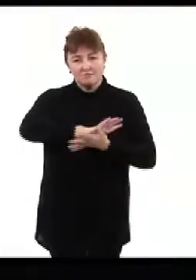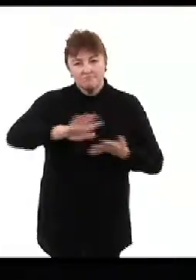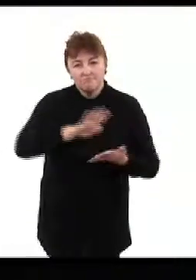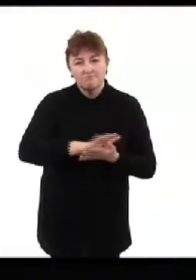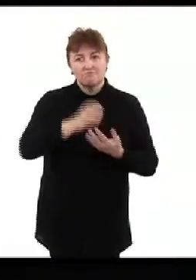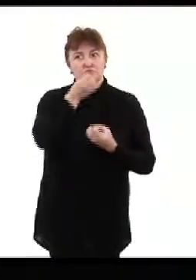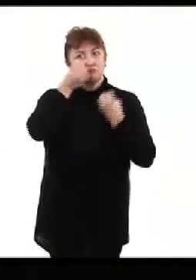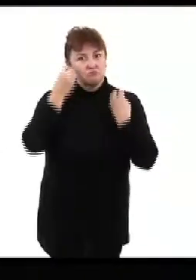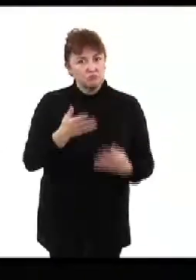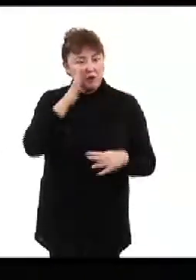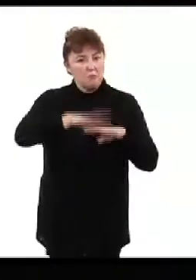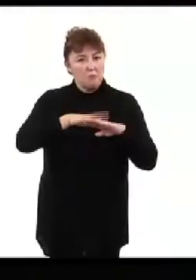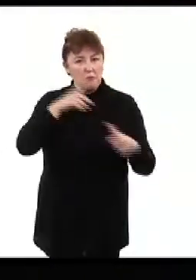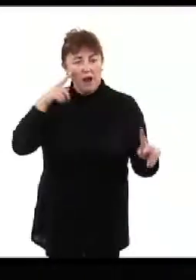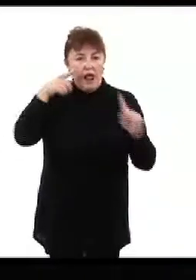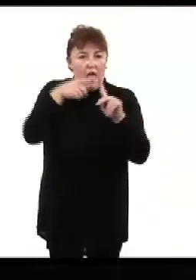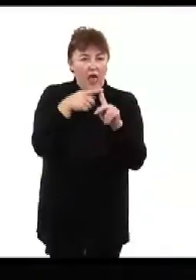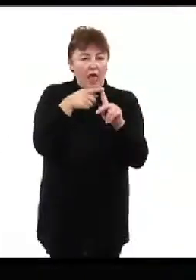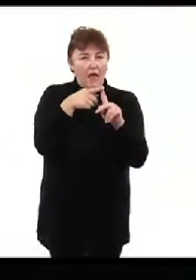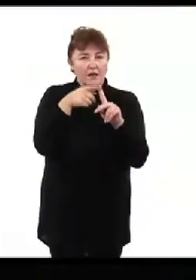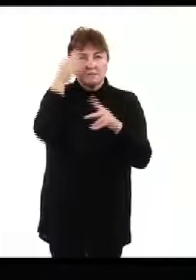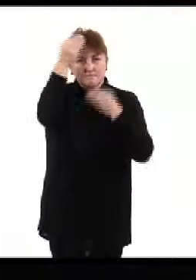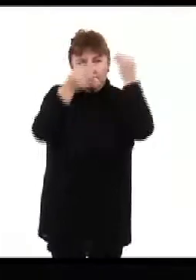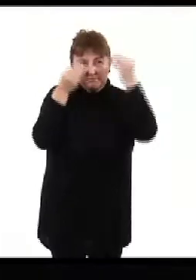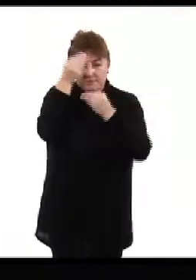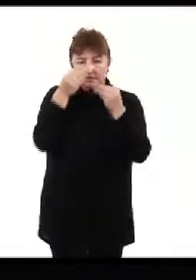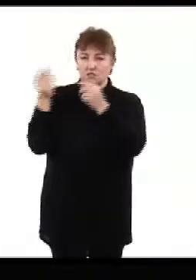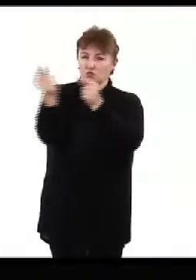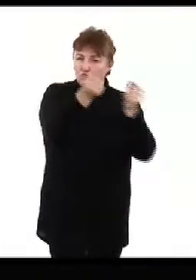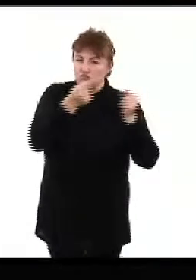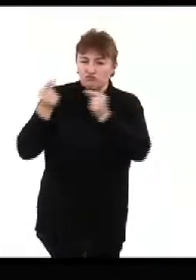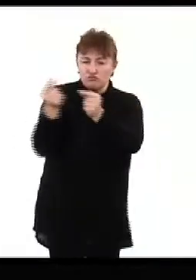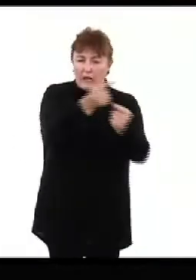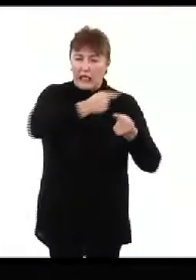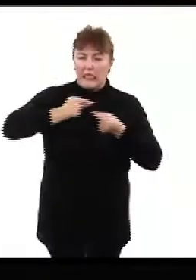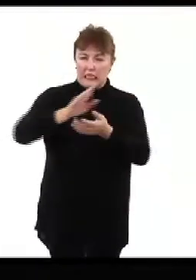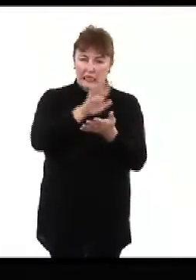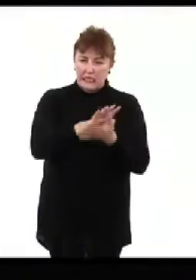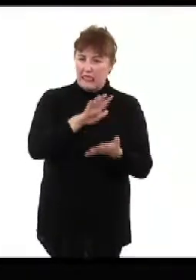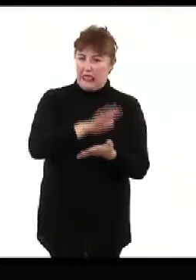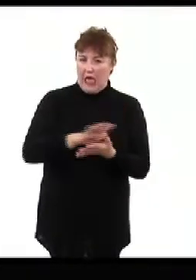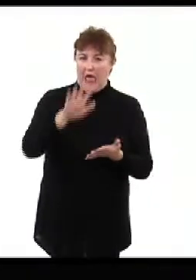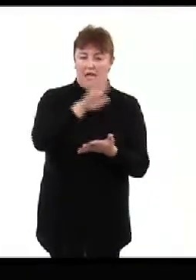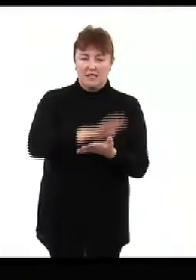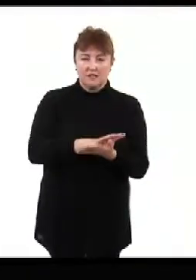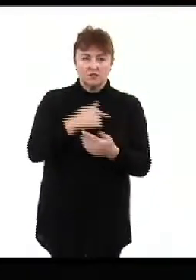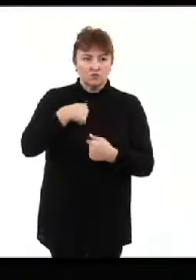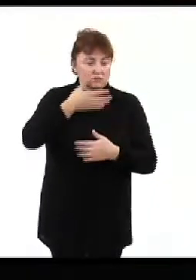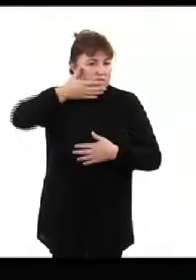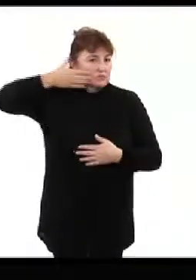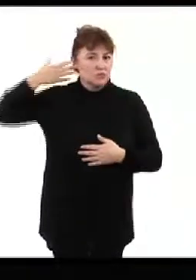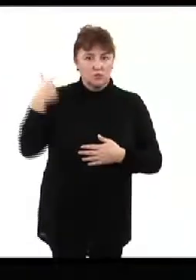propicio para la reflexión y el debate sosegado. Es para nosotros un honor que hayáis escogido